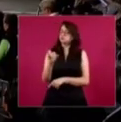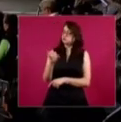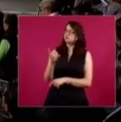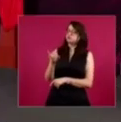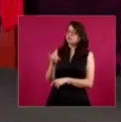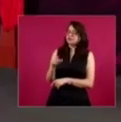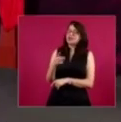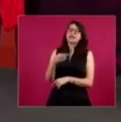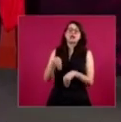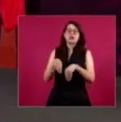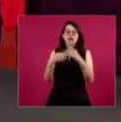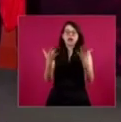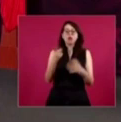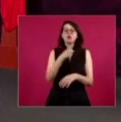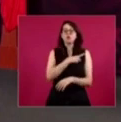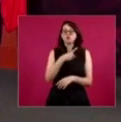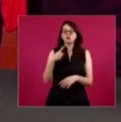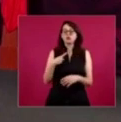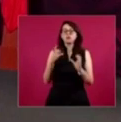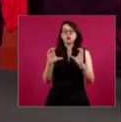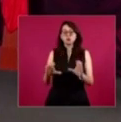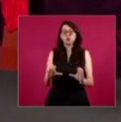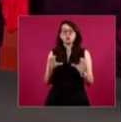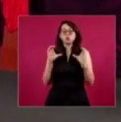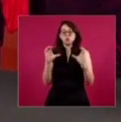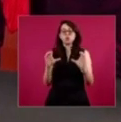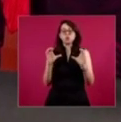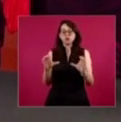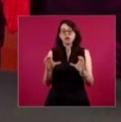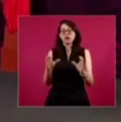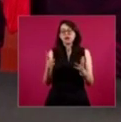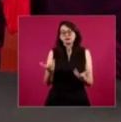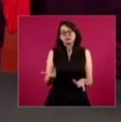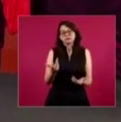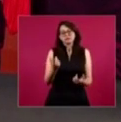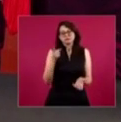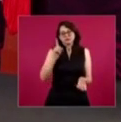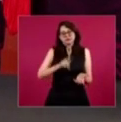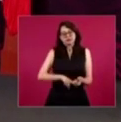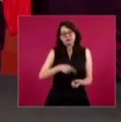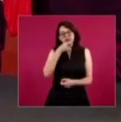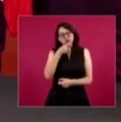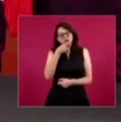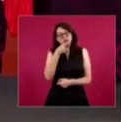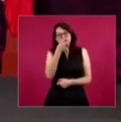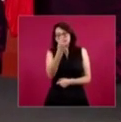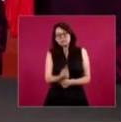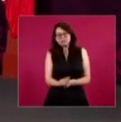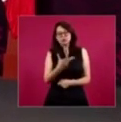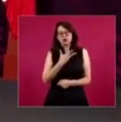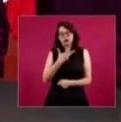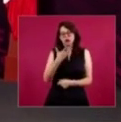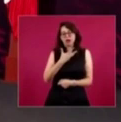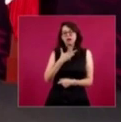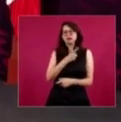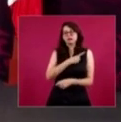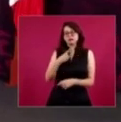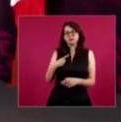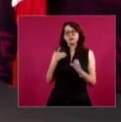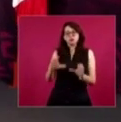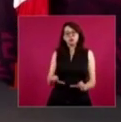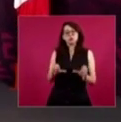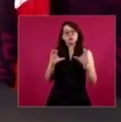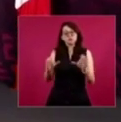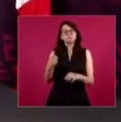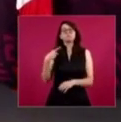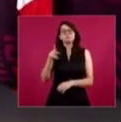2009, cuando un año anterior había habido un número récord de cerca de 9,000 peticiones de refugio. Se llegó